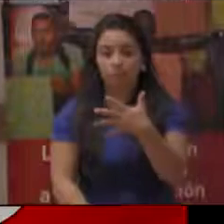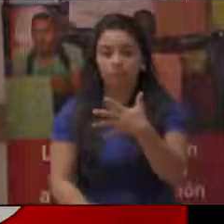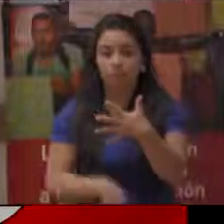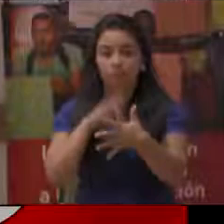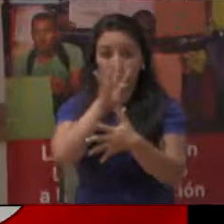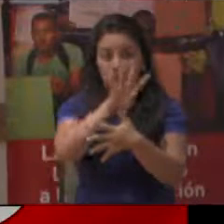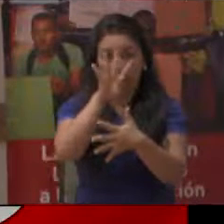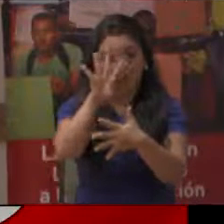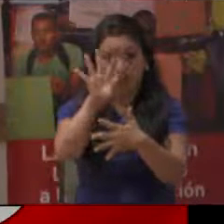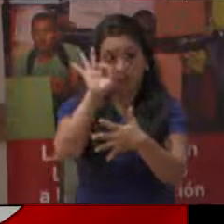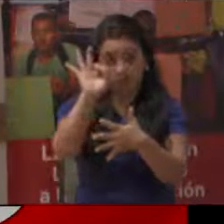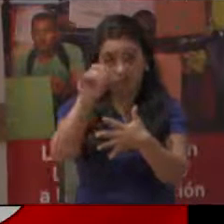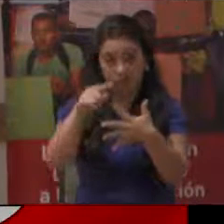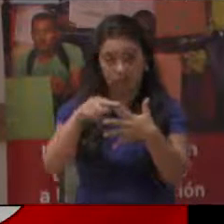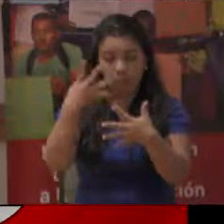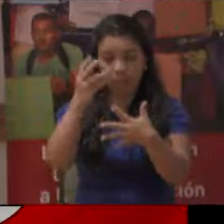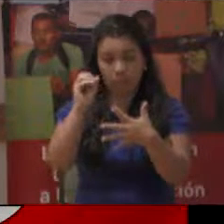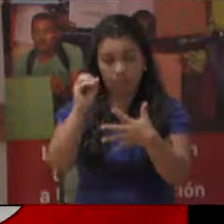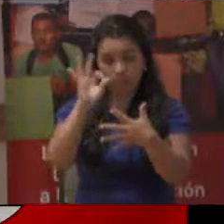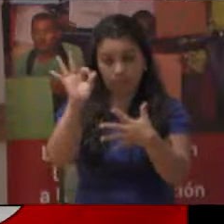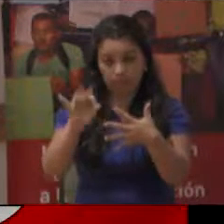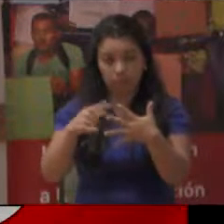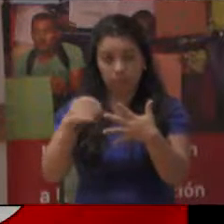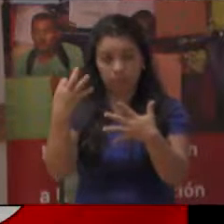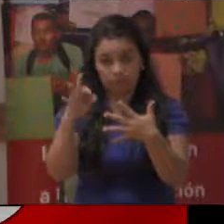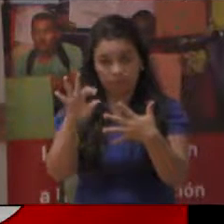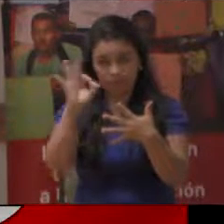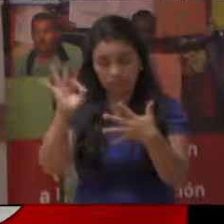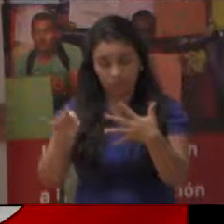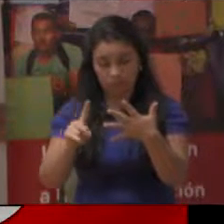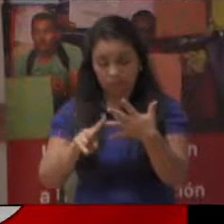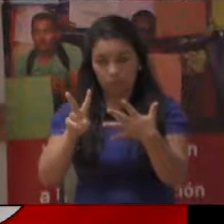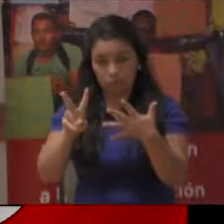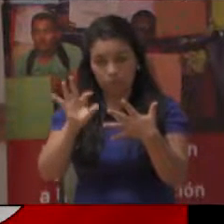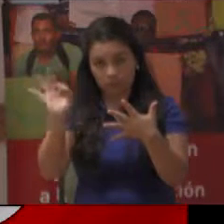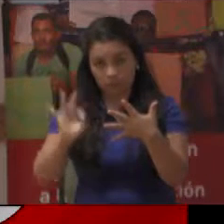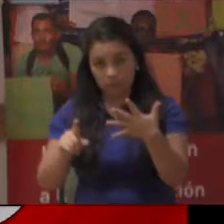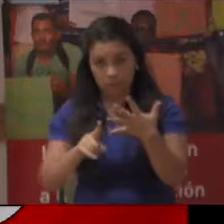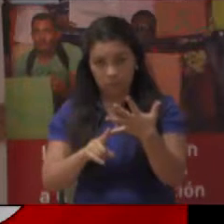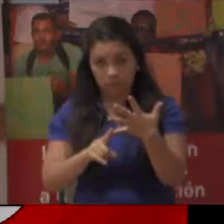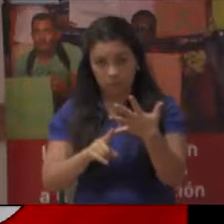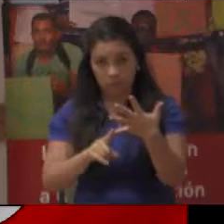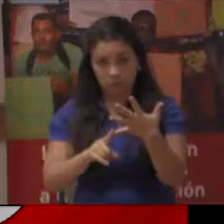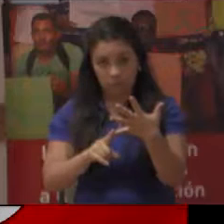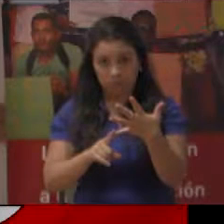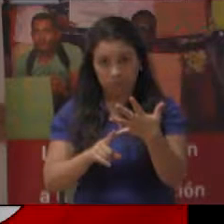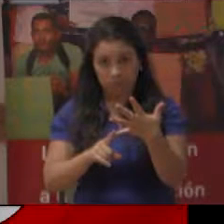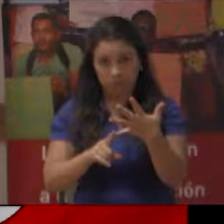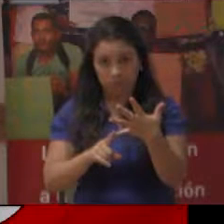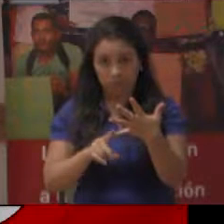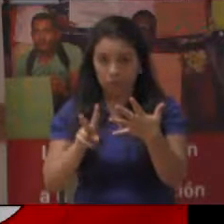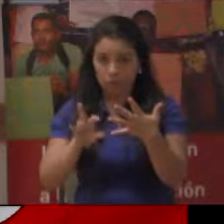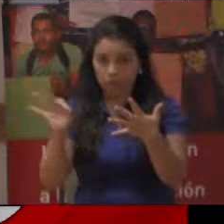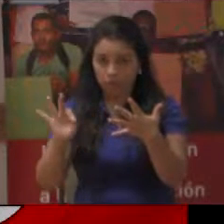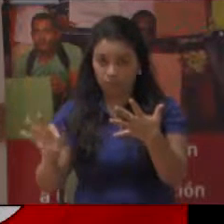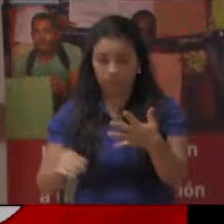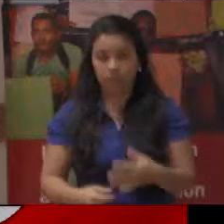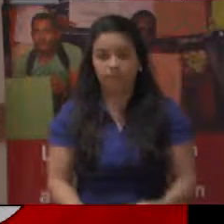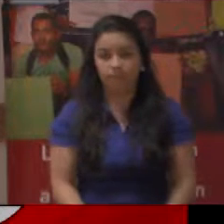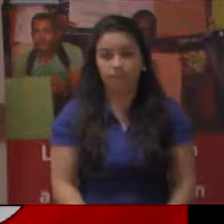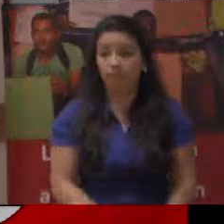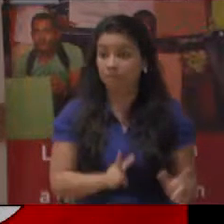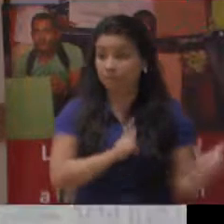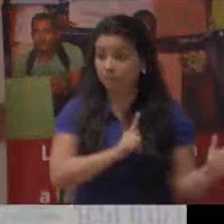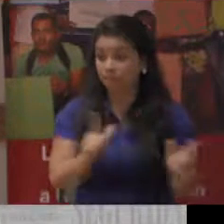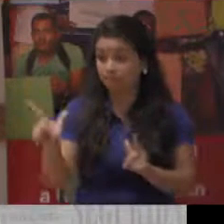¿44% excelente, 40% bueno, 13% regular, 2% deficiente e, dice malo, 2%.